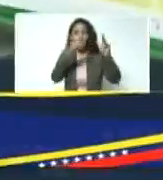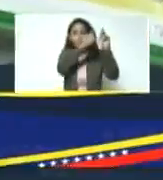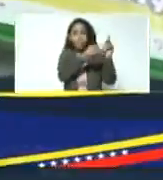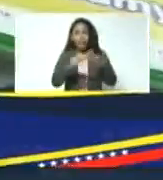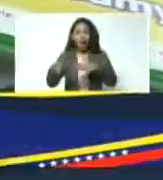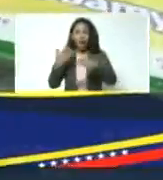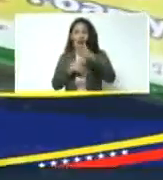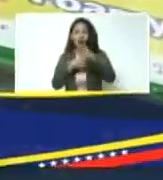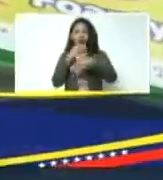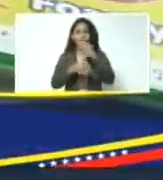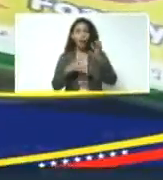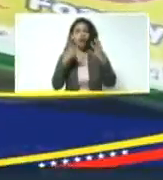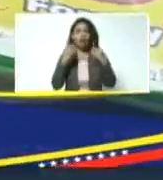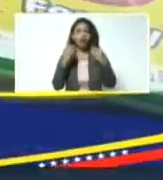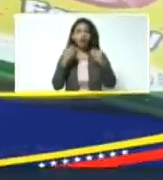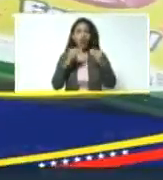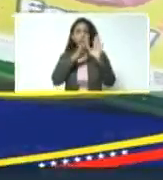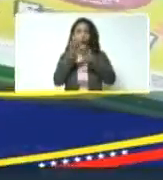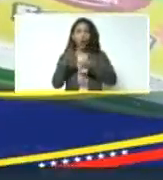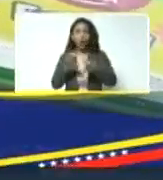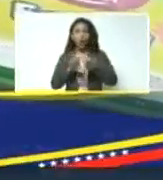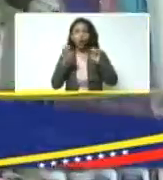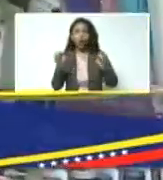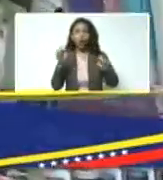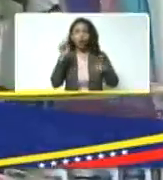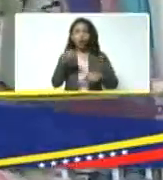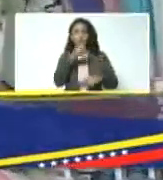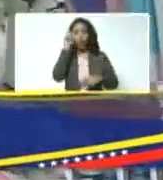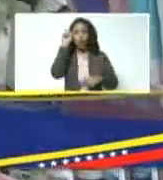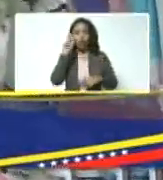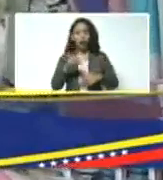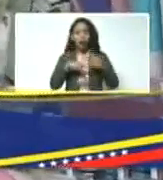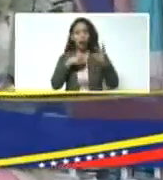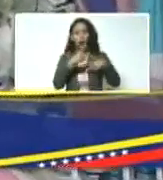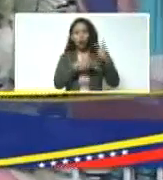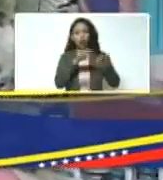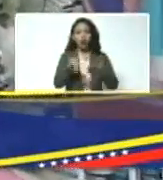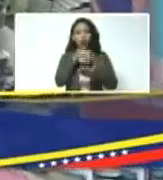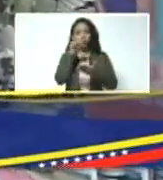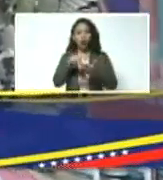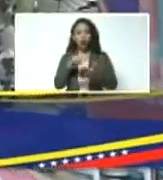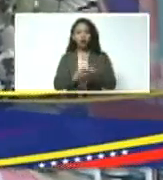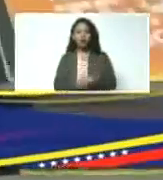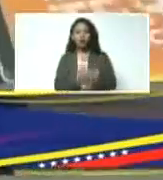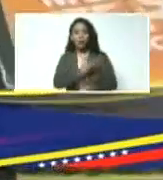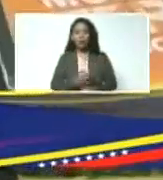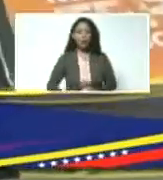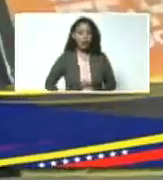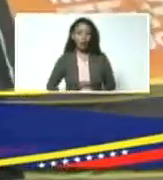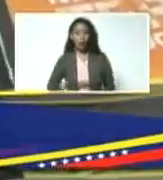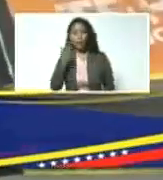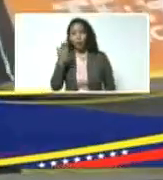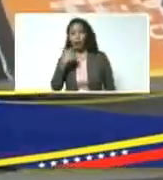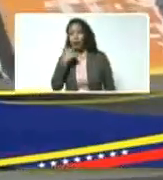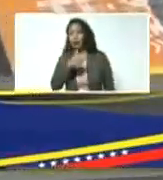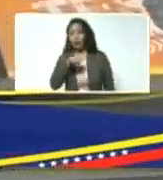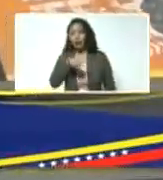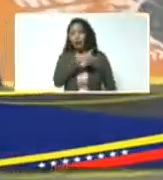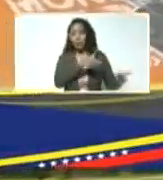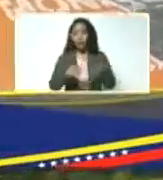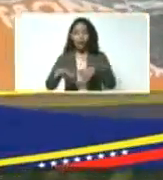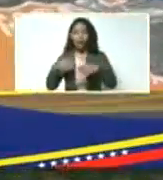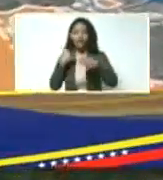va a aportar muchísimo, no solamente para la educación, sino también para la producción nacional. Presidente, es importante destacar que este plan va